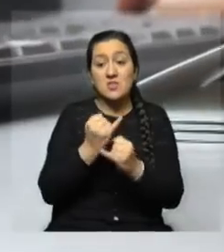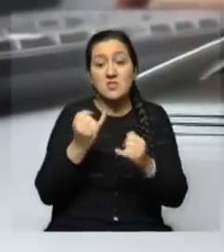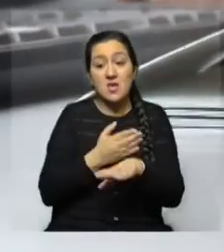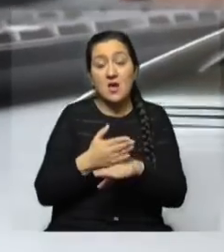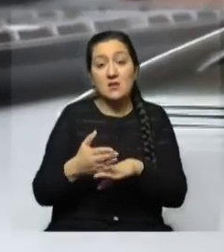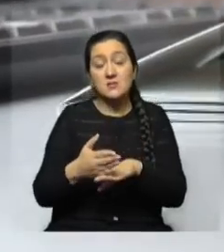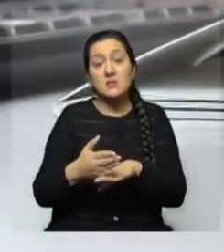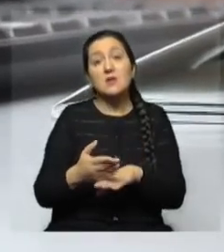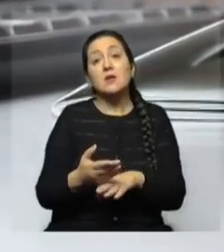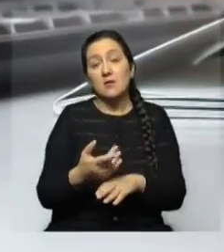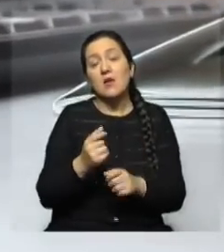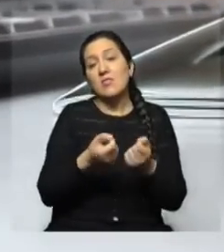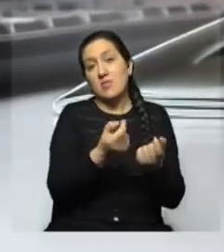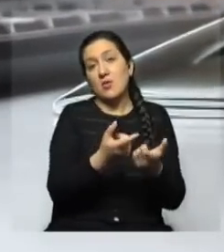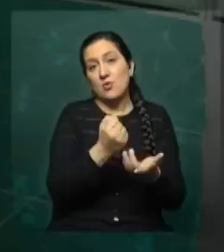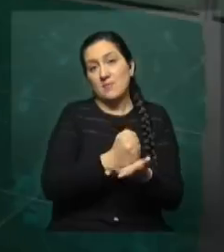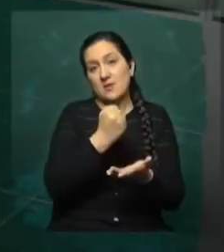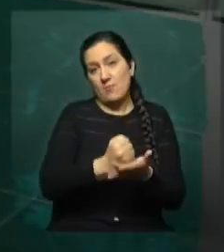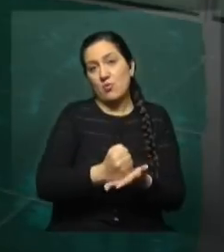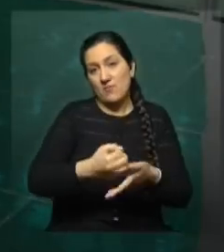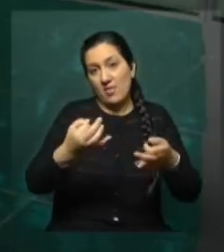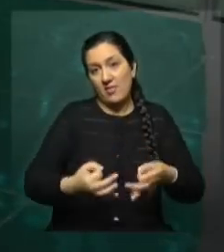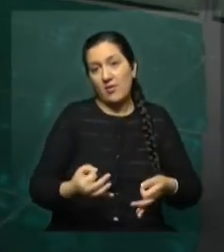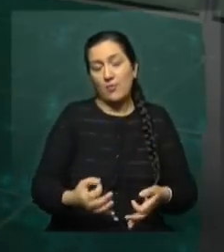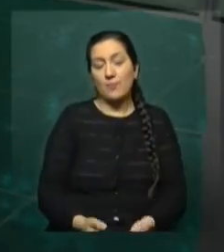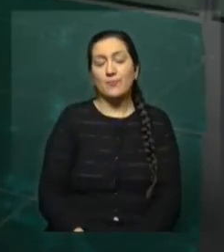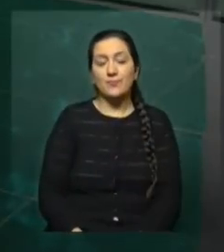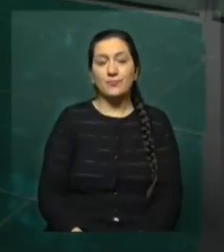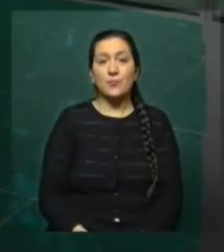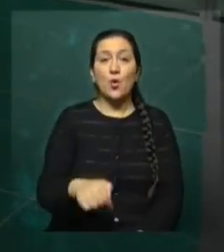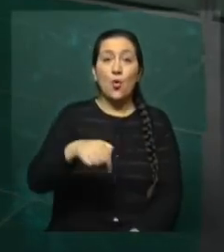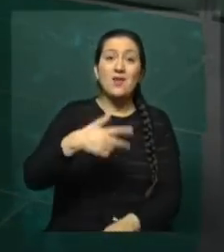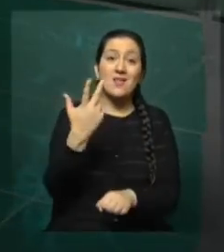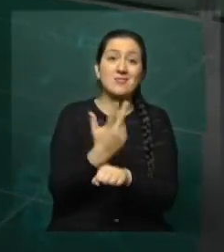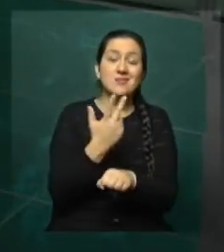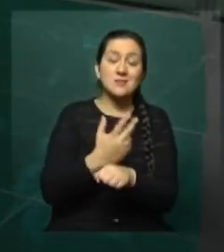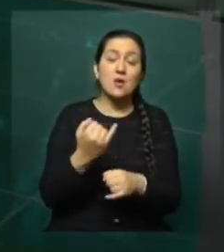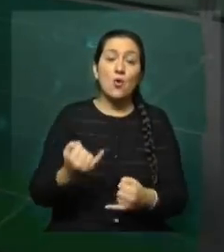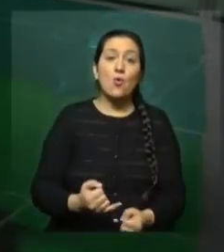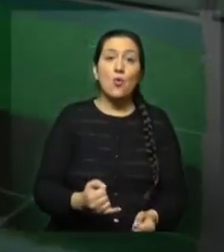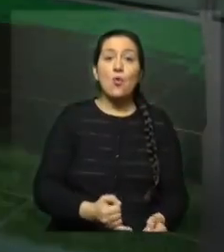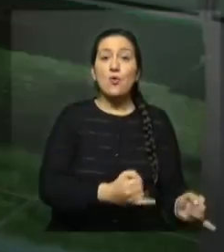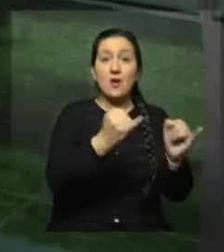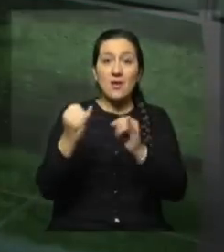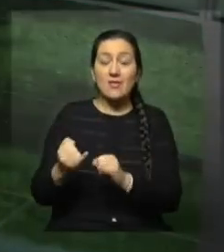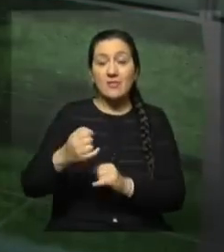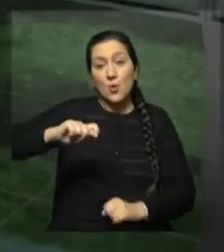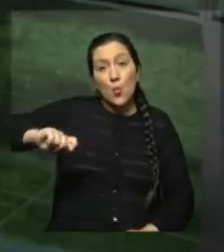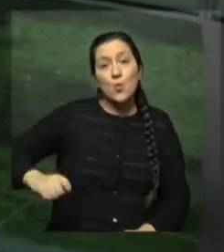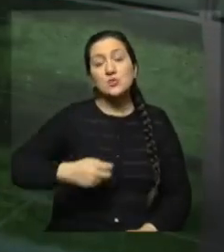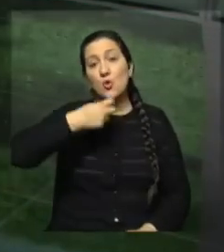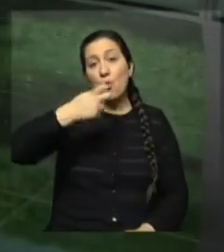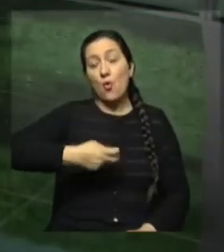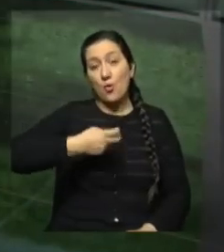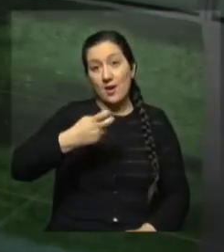el emirato consiguió el pedido hoy se realiza la tercera jornada de juicio oral y público que se desarrolla